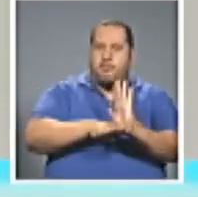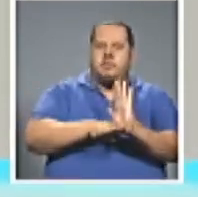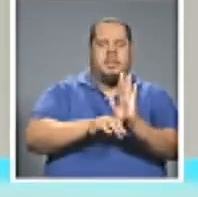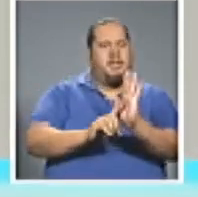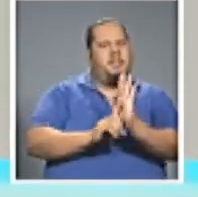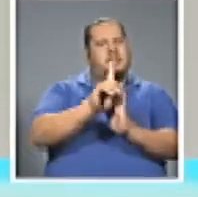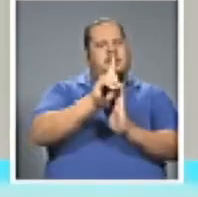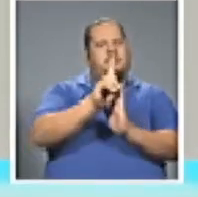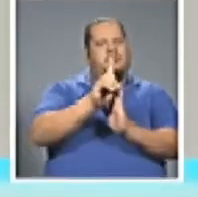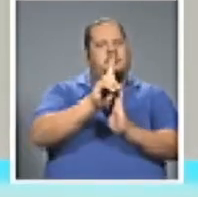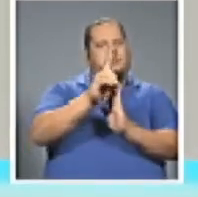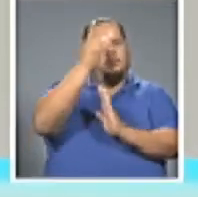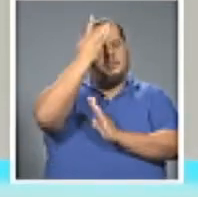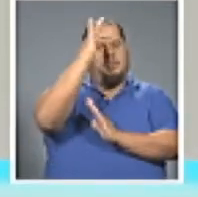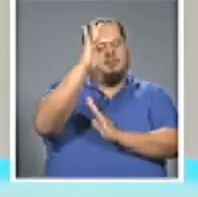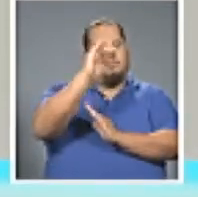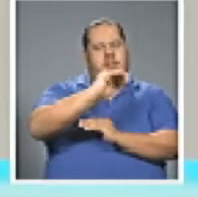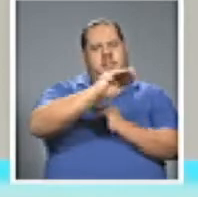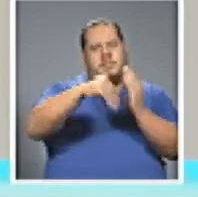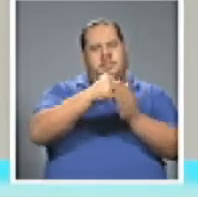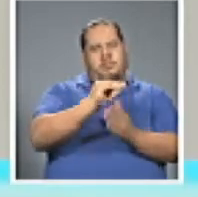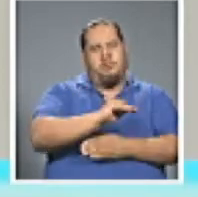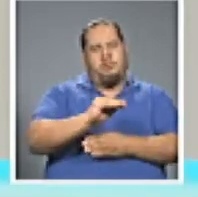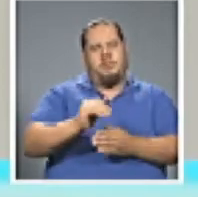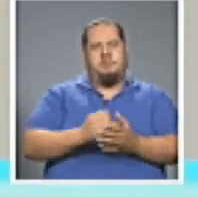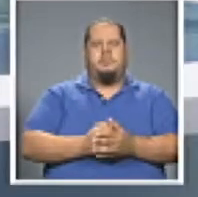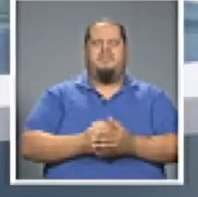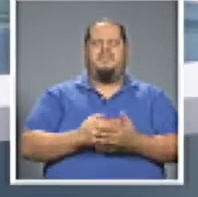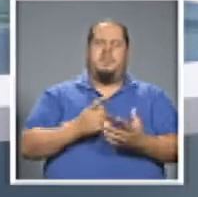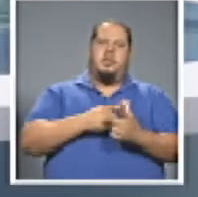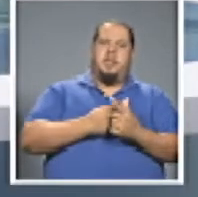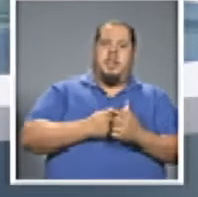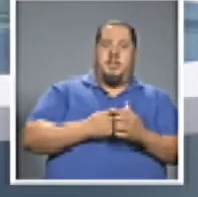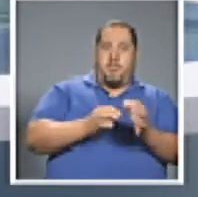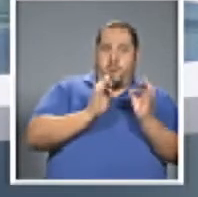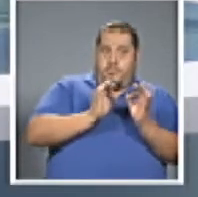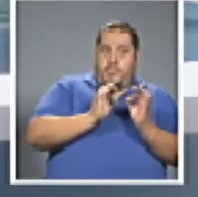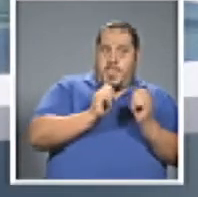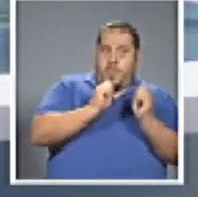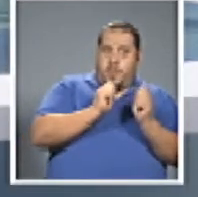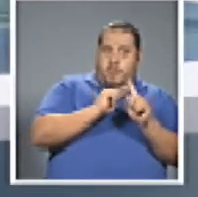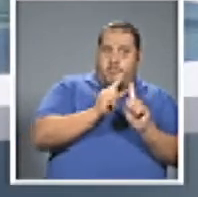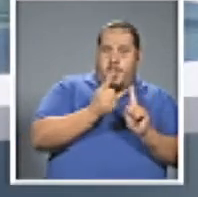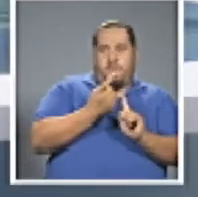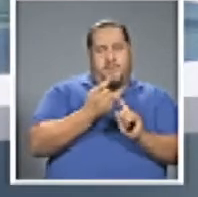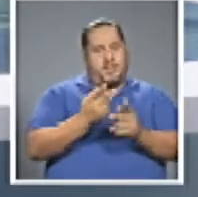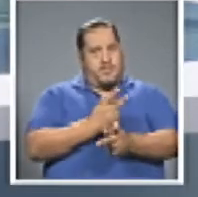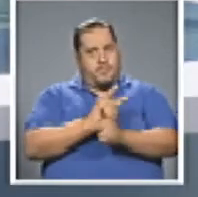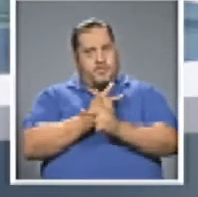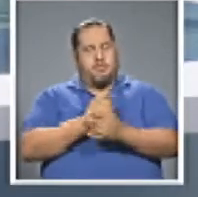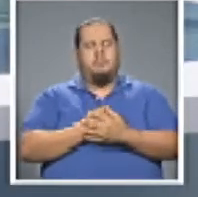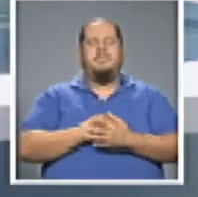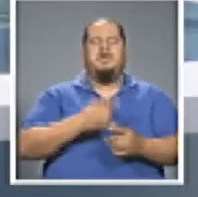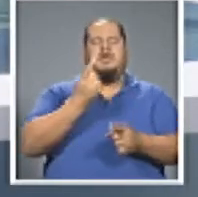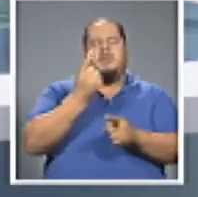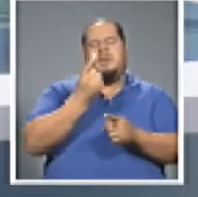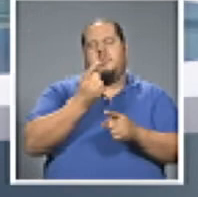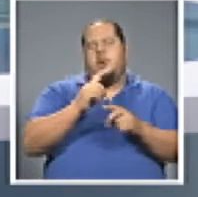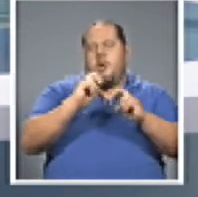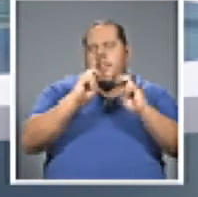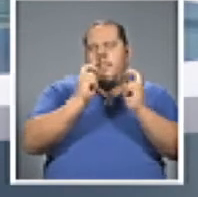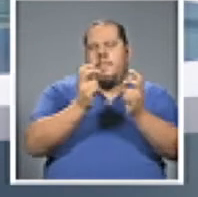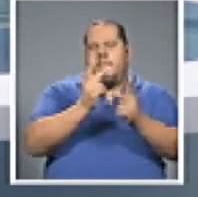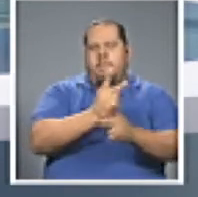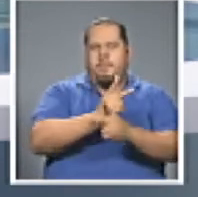desarrollo intelectual de los niños. Estamos muy bien en educación, pero nos falta un poco más reflexionar en el tema de protección. El tema de protección, creo yo,